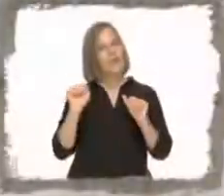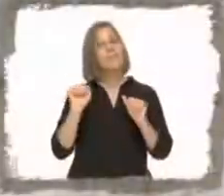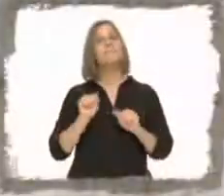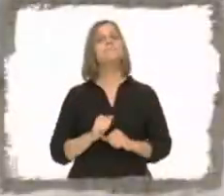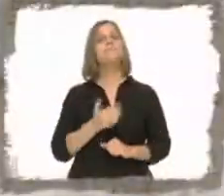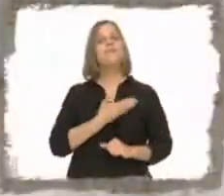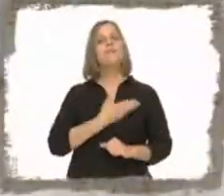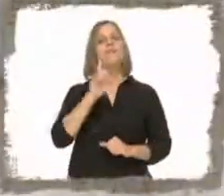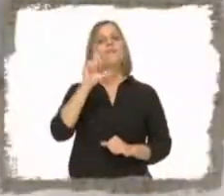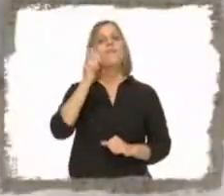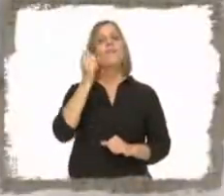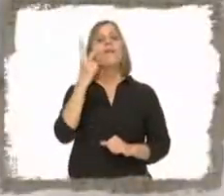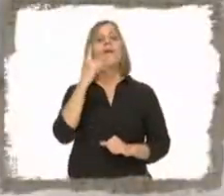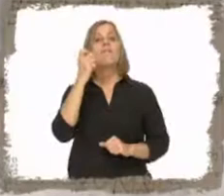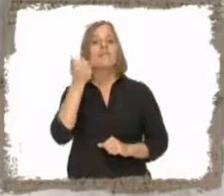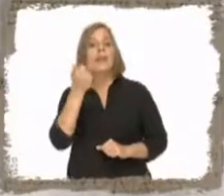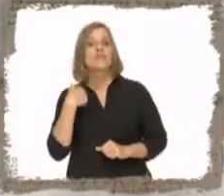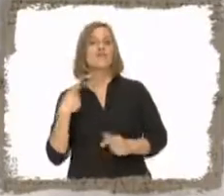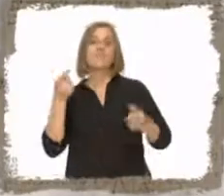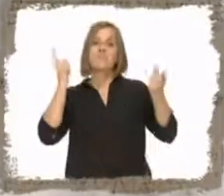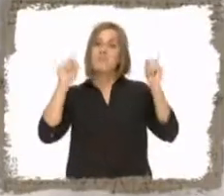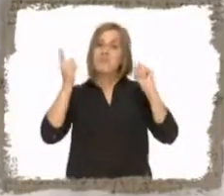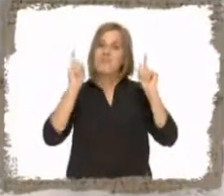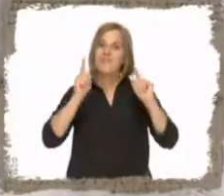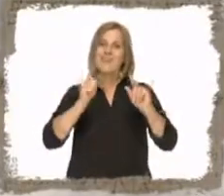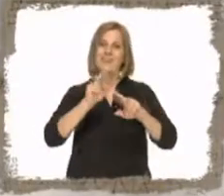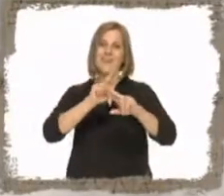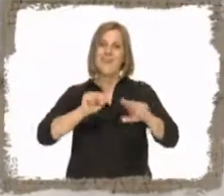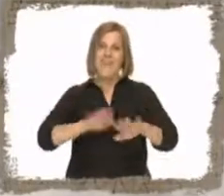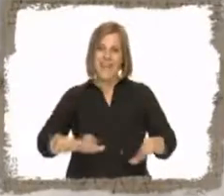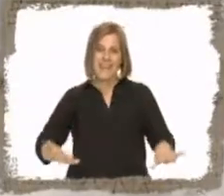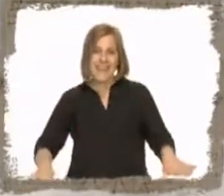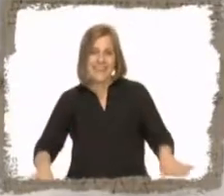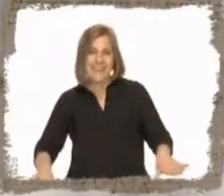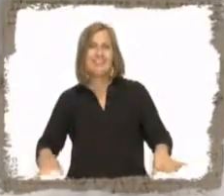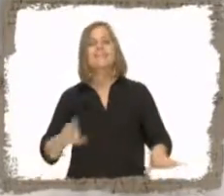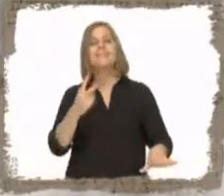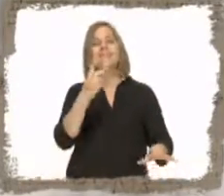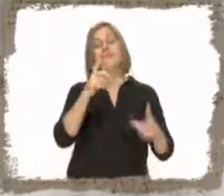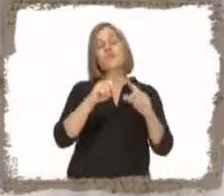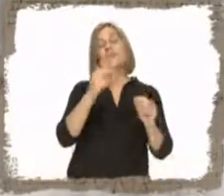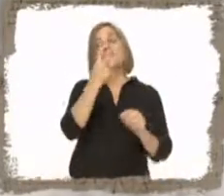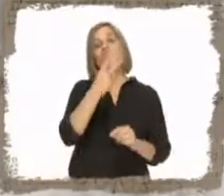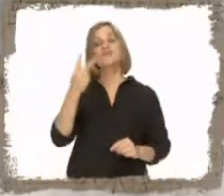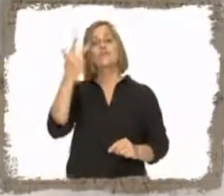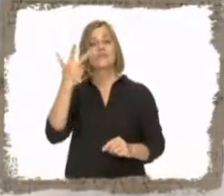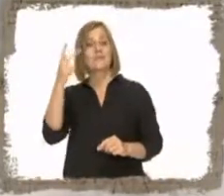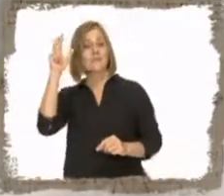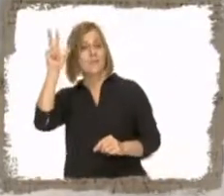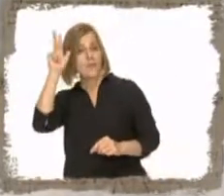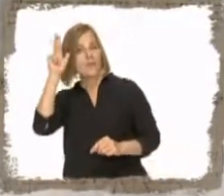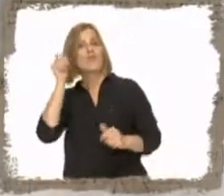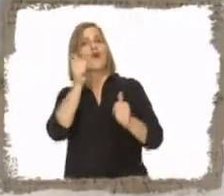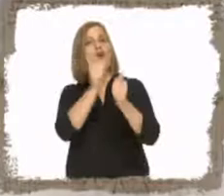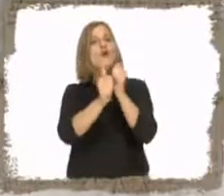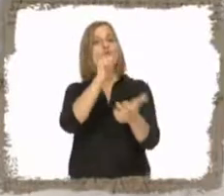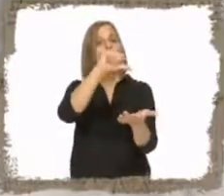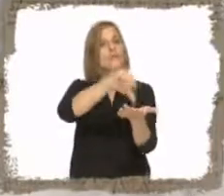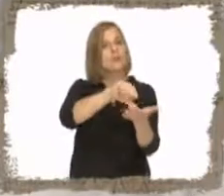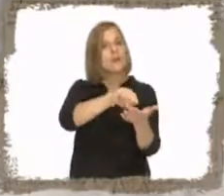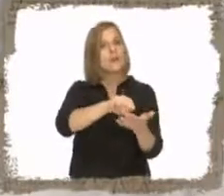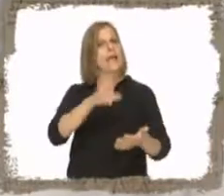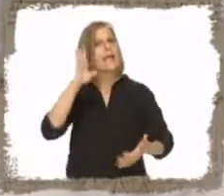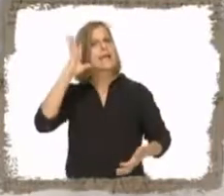Hola, mi nombre es Flavia Di Pompo y soy docente del Jardín La Cigarra, número 238 de la ciudad de